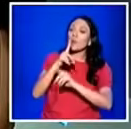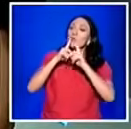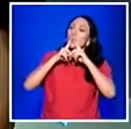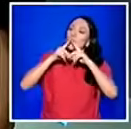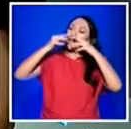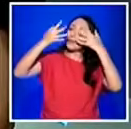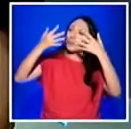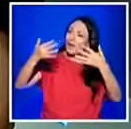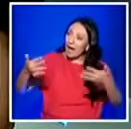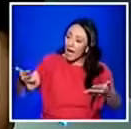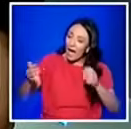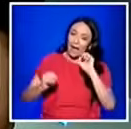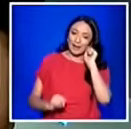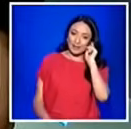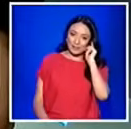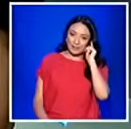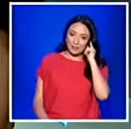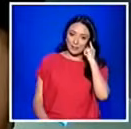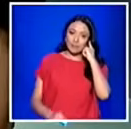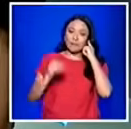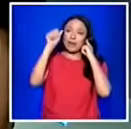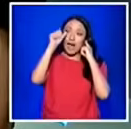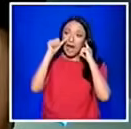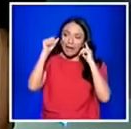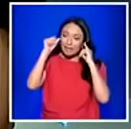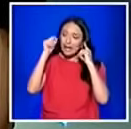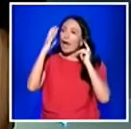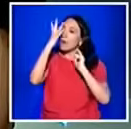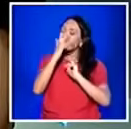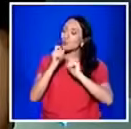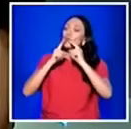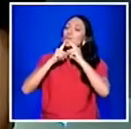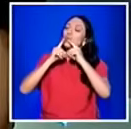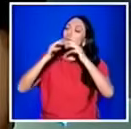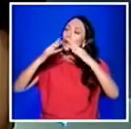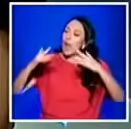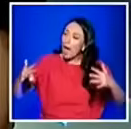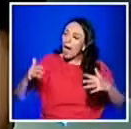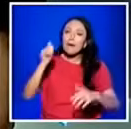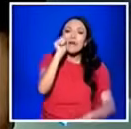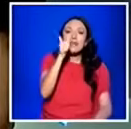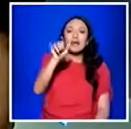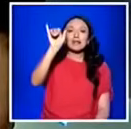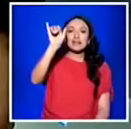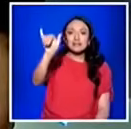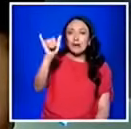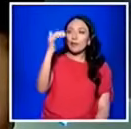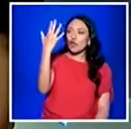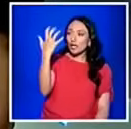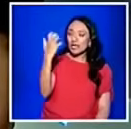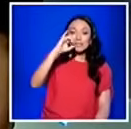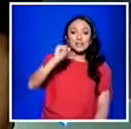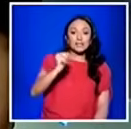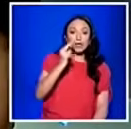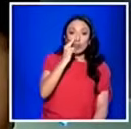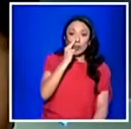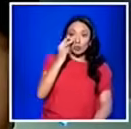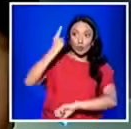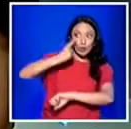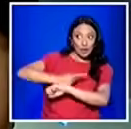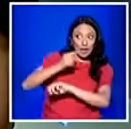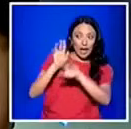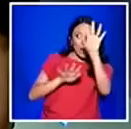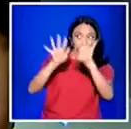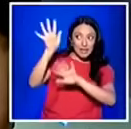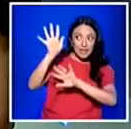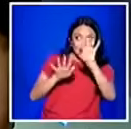queremos desearle que mañana tenga un hermoso cumpleaños. Mañana, sábado 15 de junio, día de quincena,